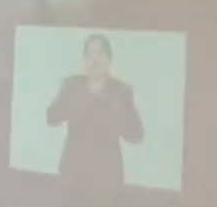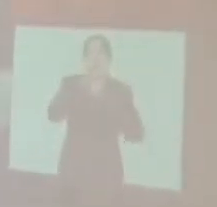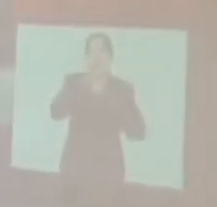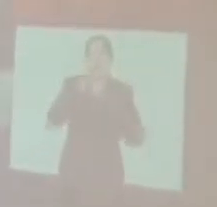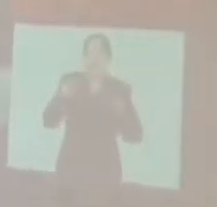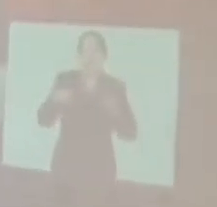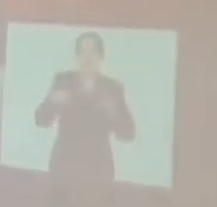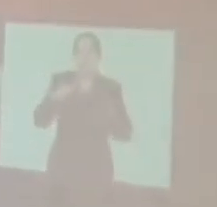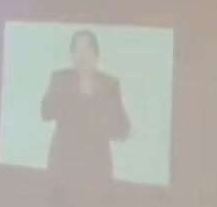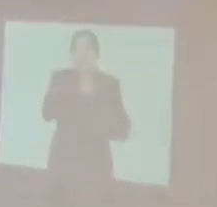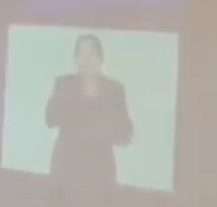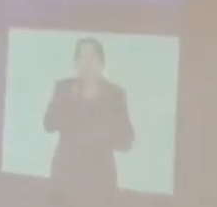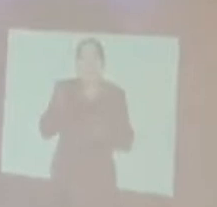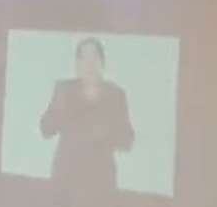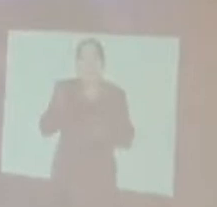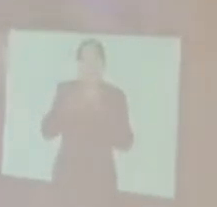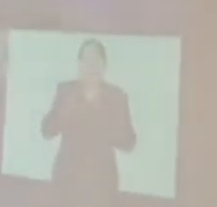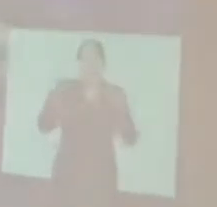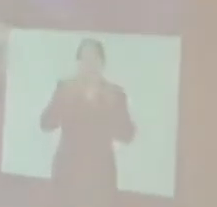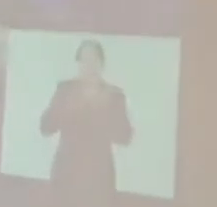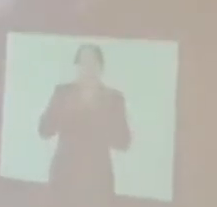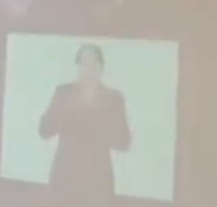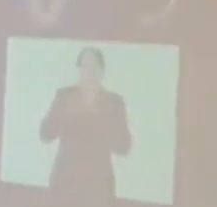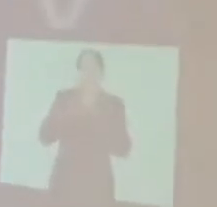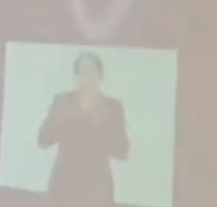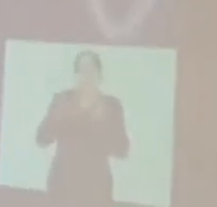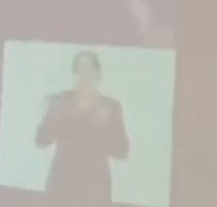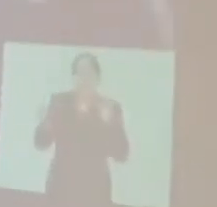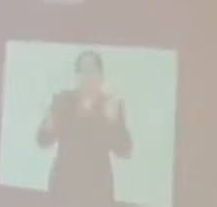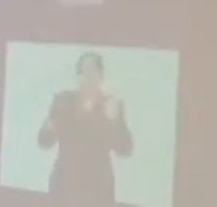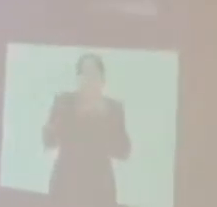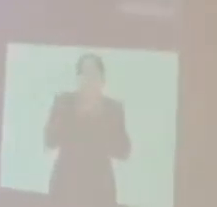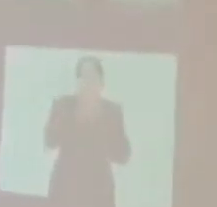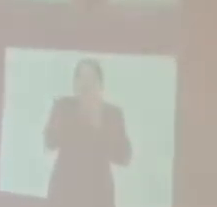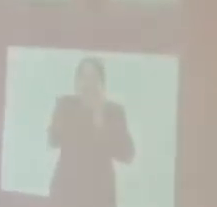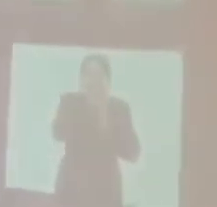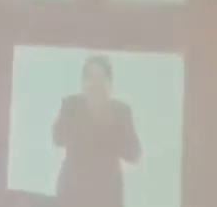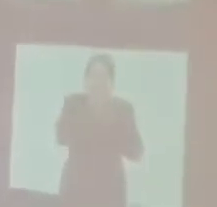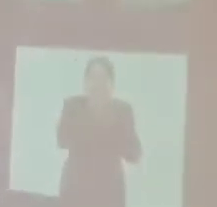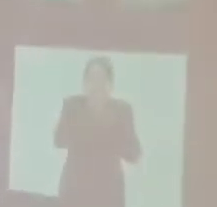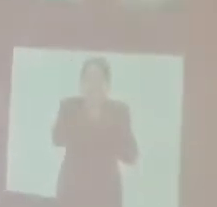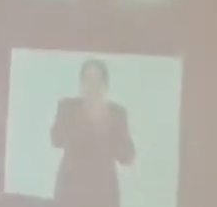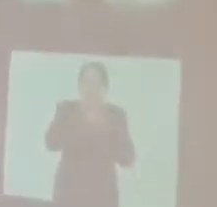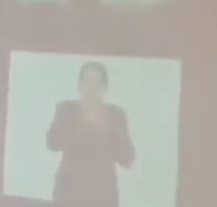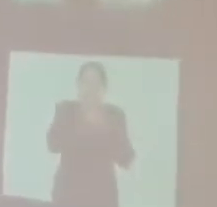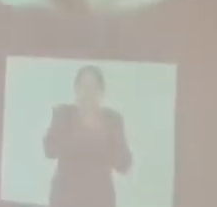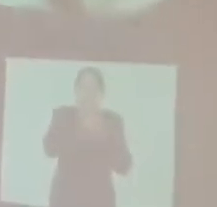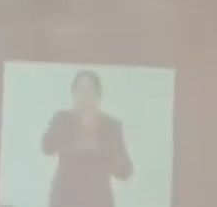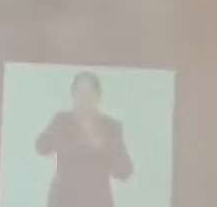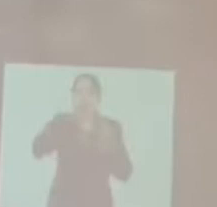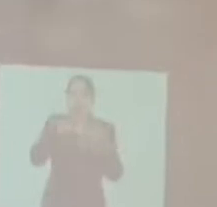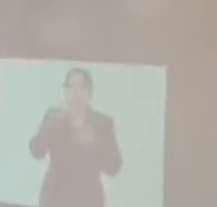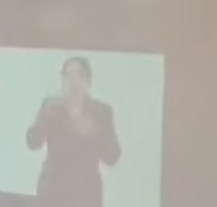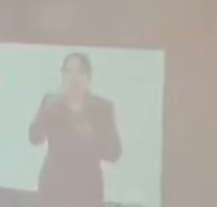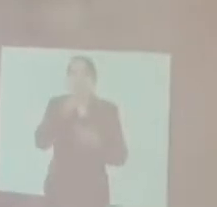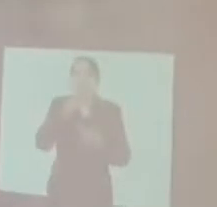Pero sobre todo, lo más importante, estamos construyendo una ciudad para todos y para todas.